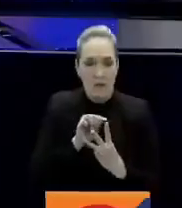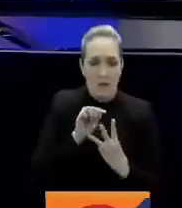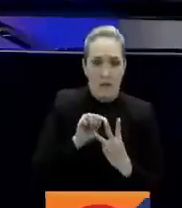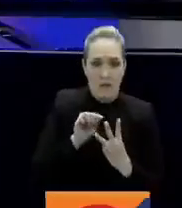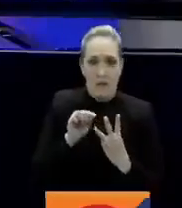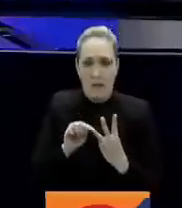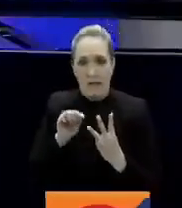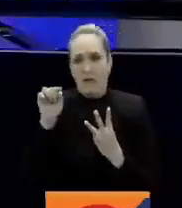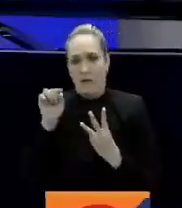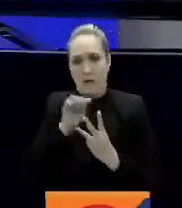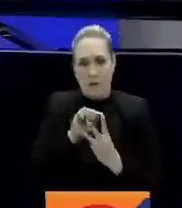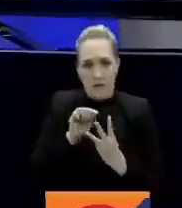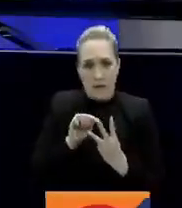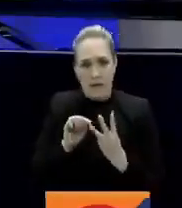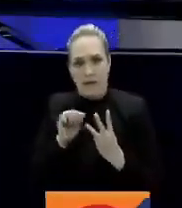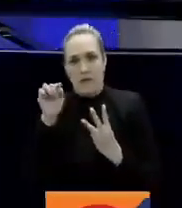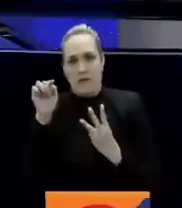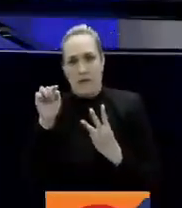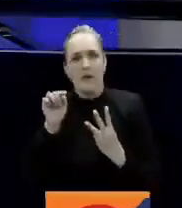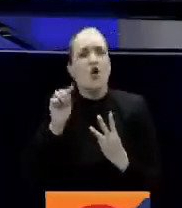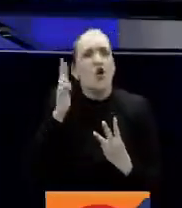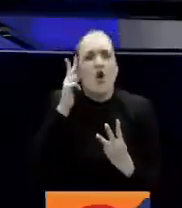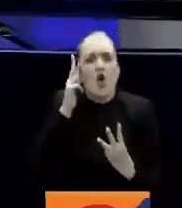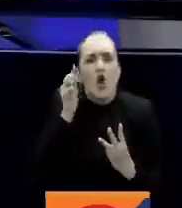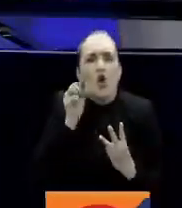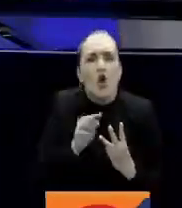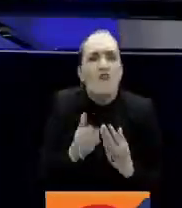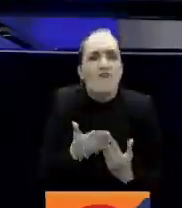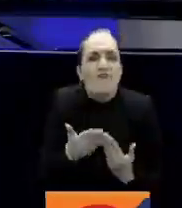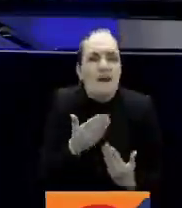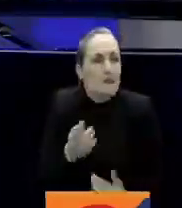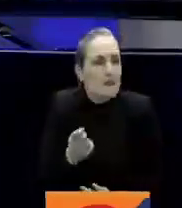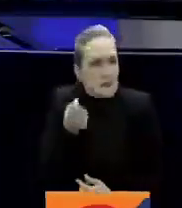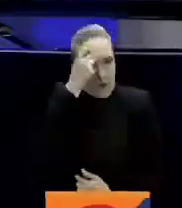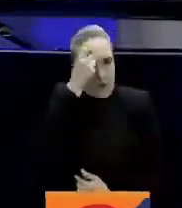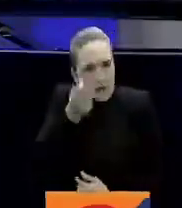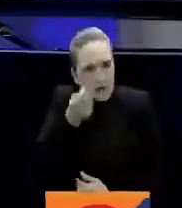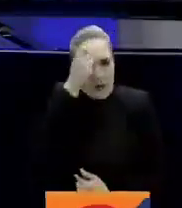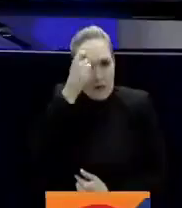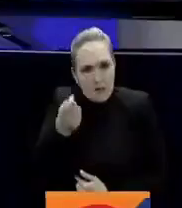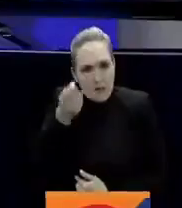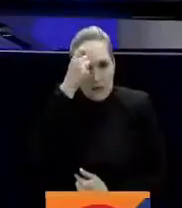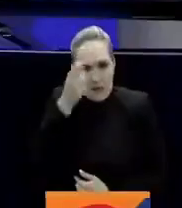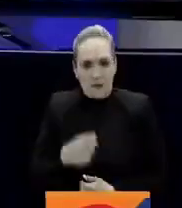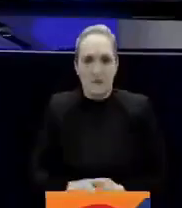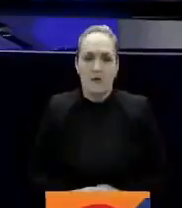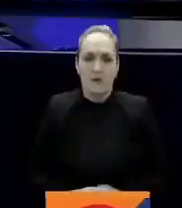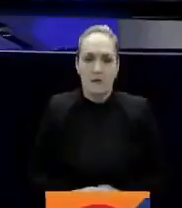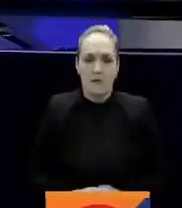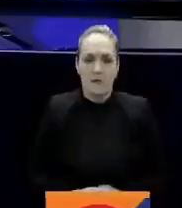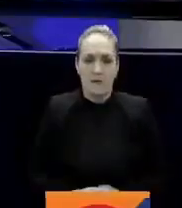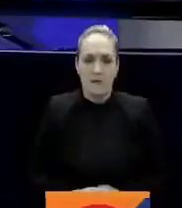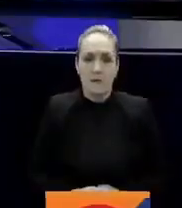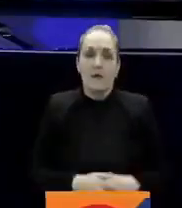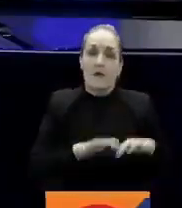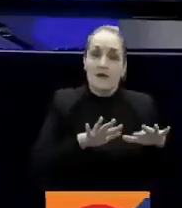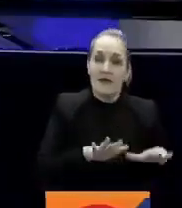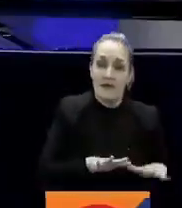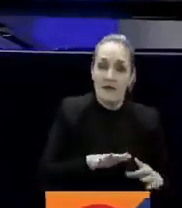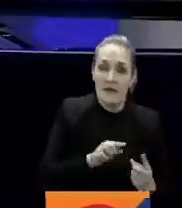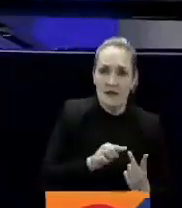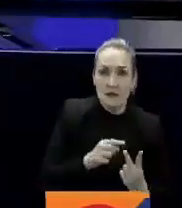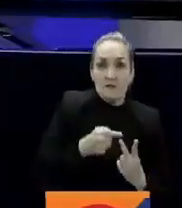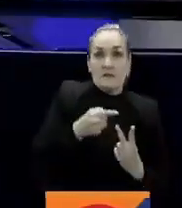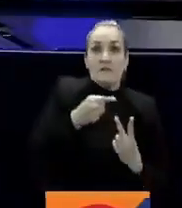Es eso todo el tiempo. Y hay una lógica muy básica en esas 3 notas que hace que uno las recuerde. Y es que son relajación,